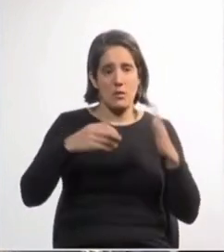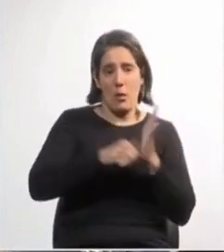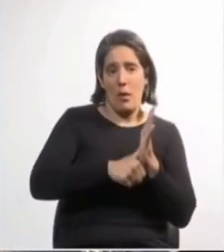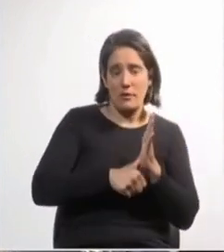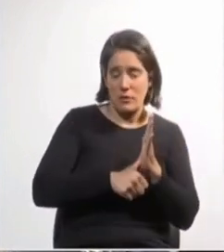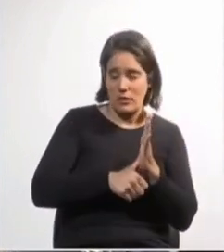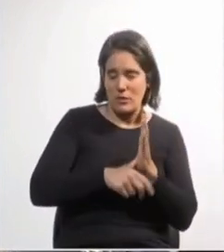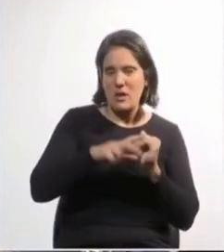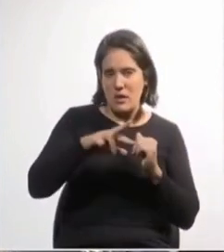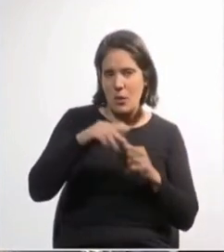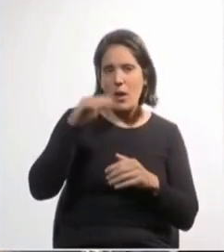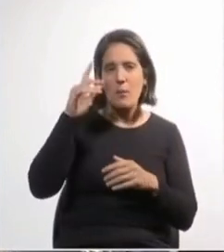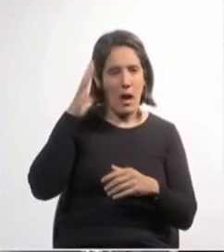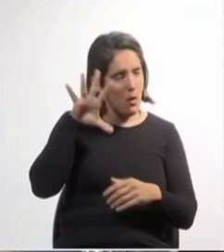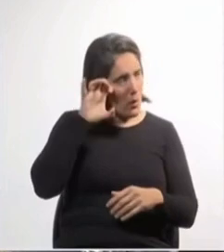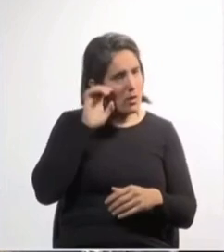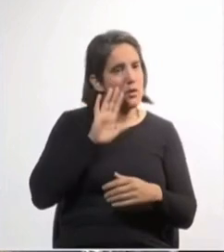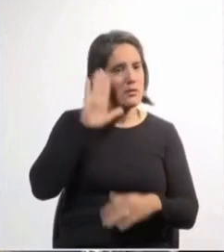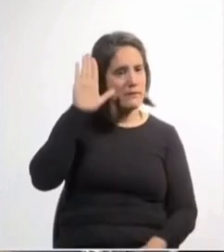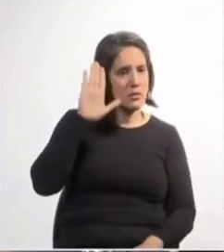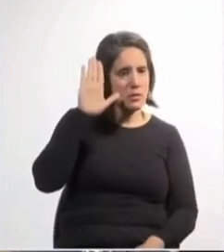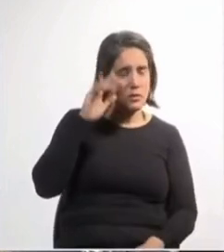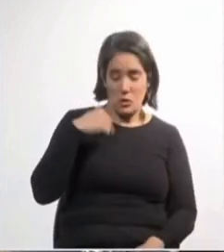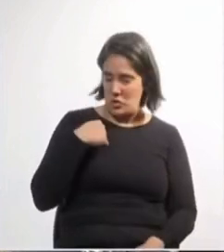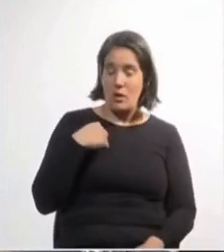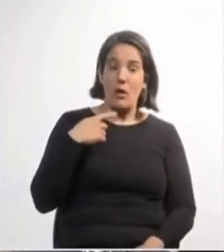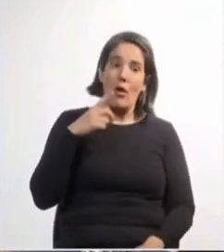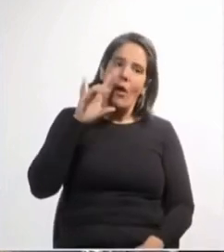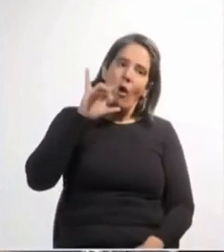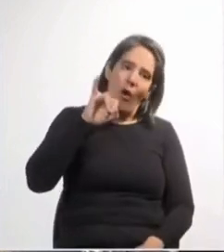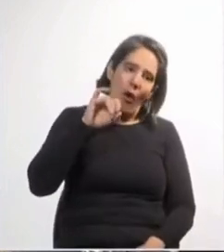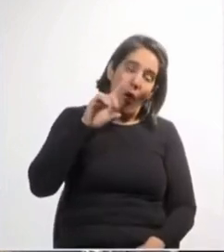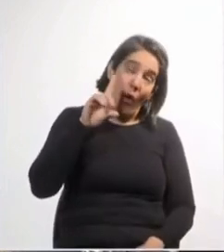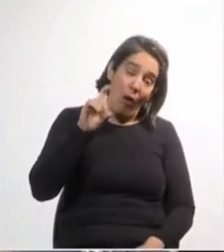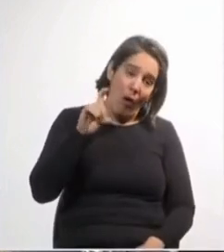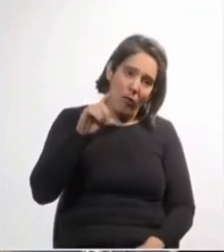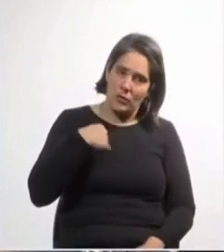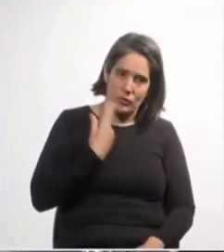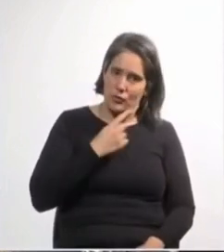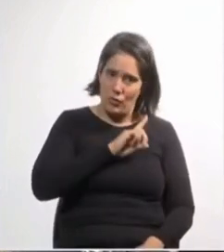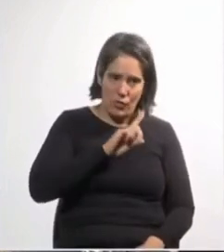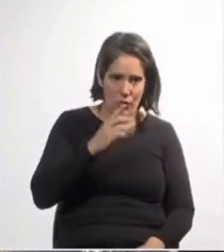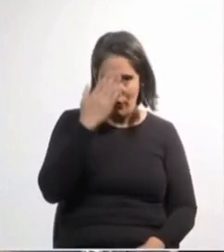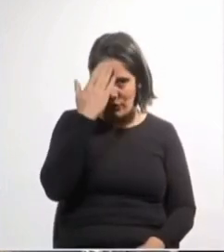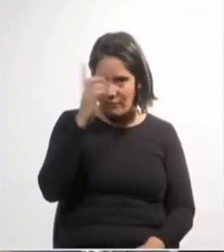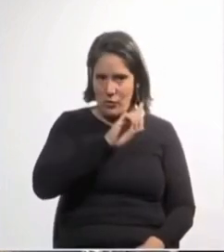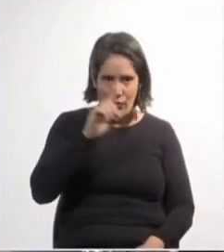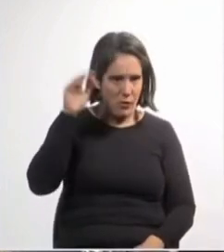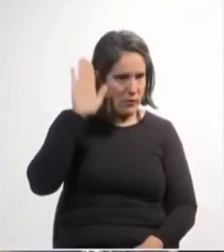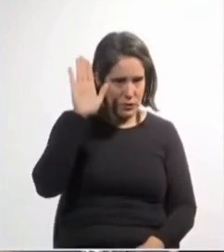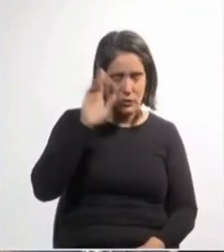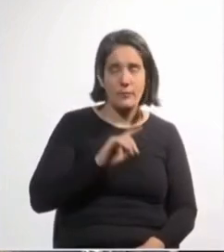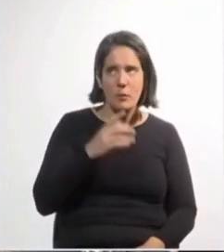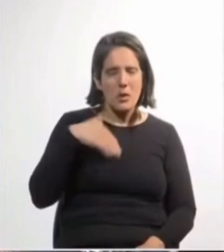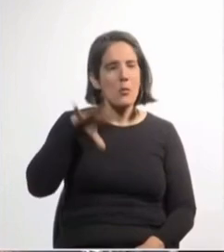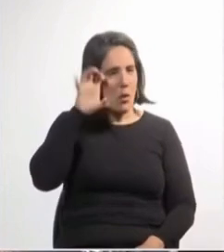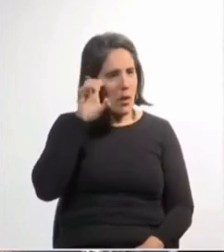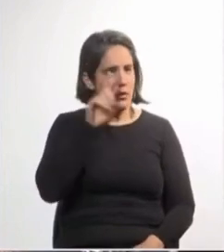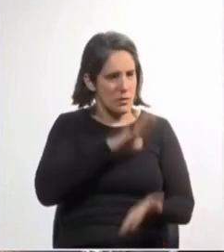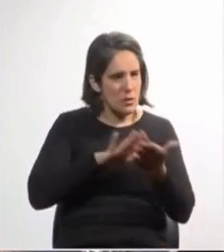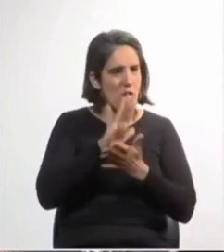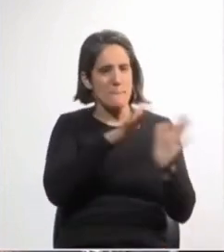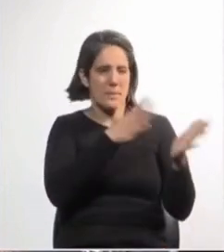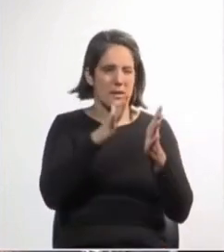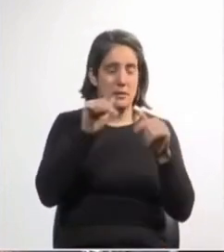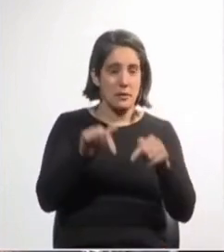se votó en aquella instancia, obviamente nosotros no acompañamos, un artículo que refería a la seguridad social